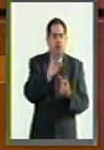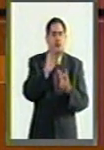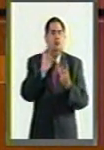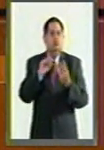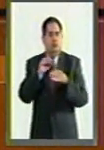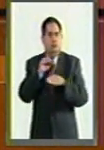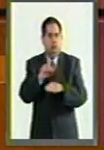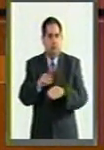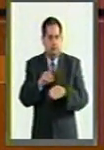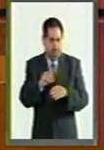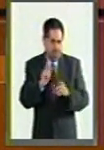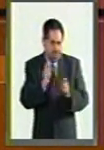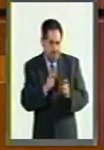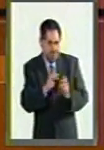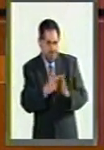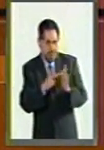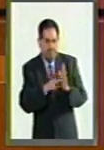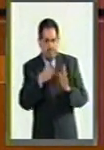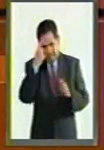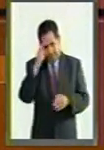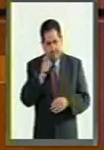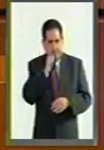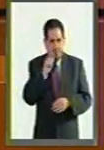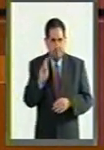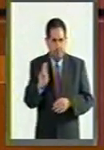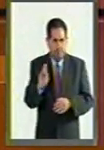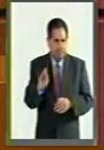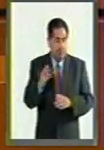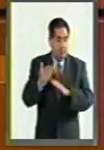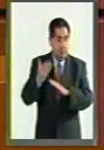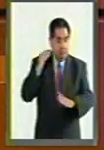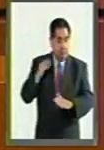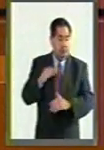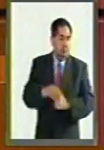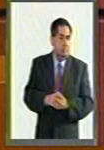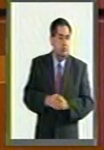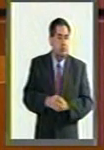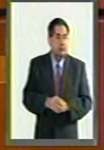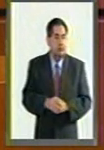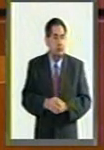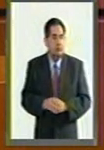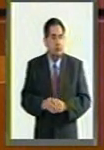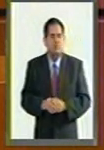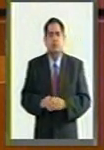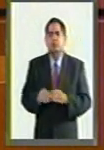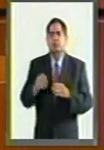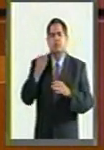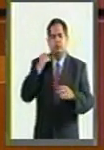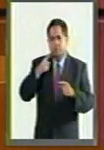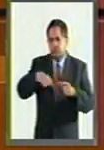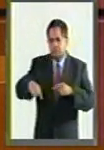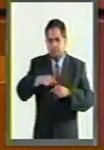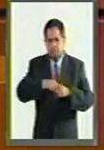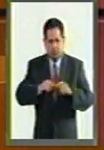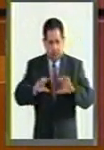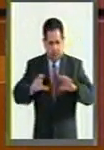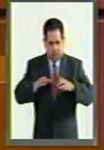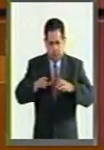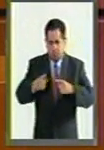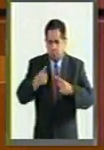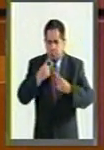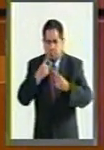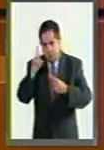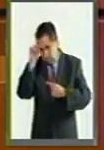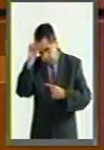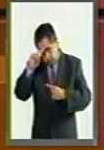de regulación de la marihuana. Se crea el Consejo Técnico